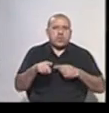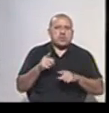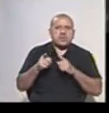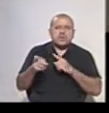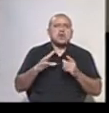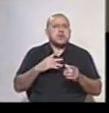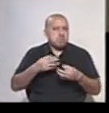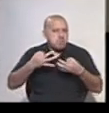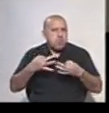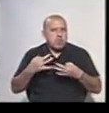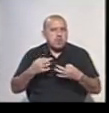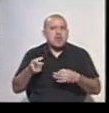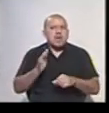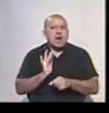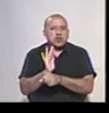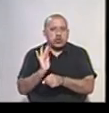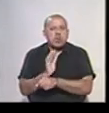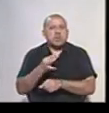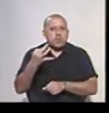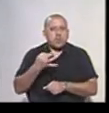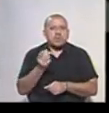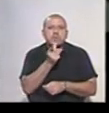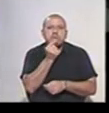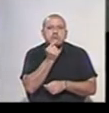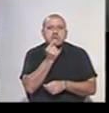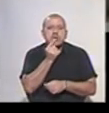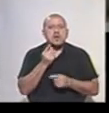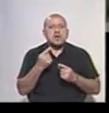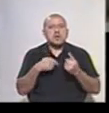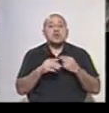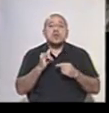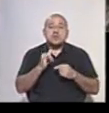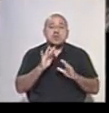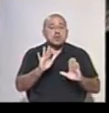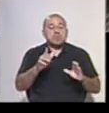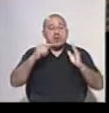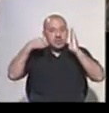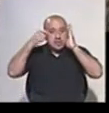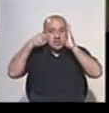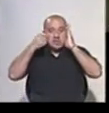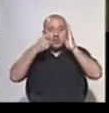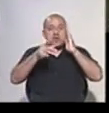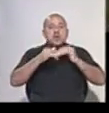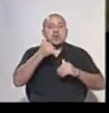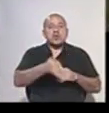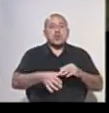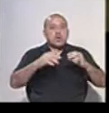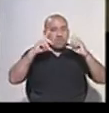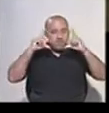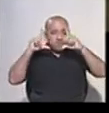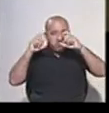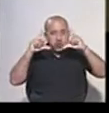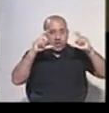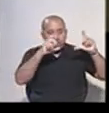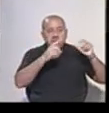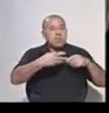que merece mucha atención. Si es para bajarla en tu casa o es para verla en el cine, tiene una muy buena fotografía, tiene una